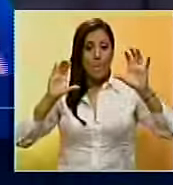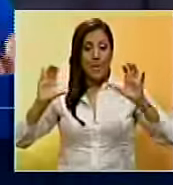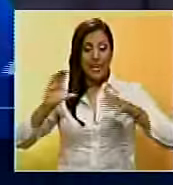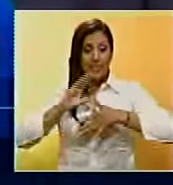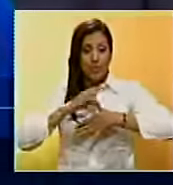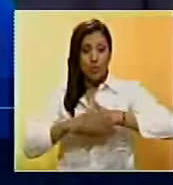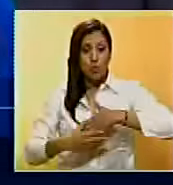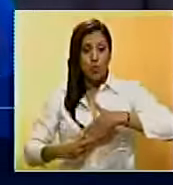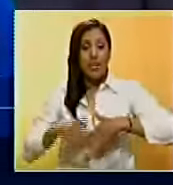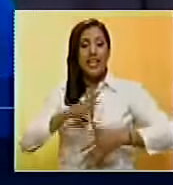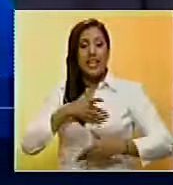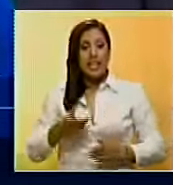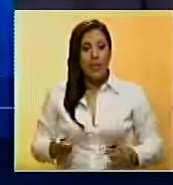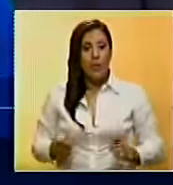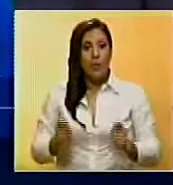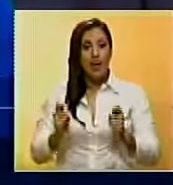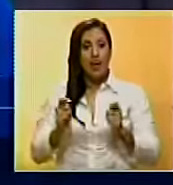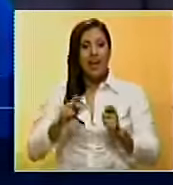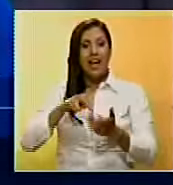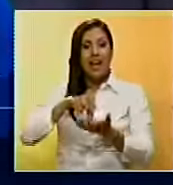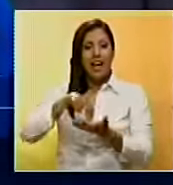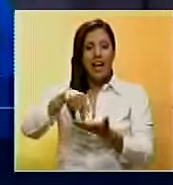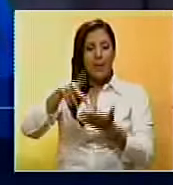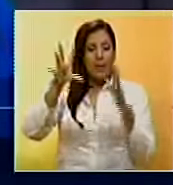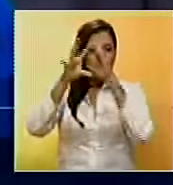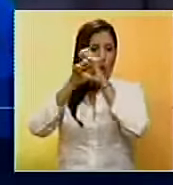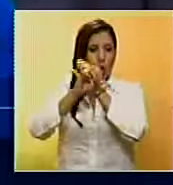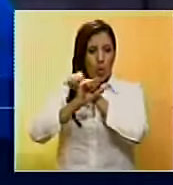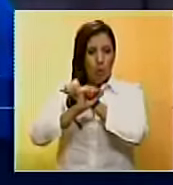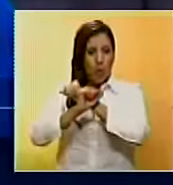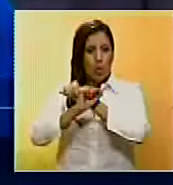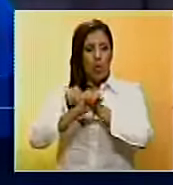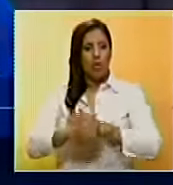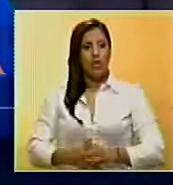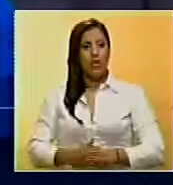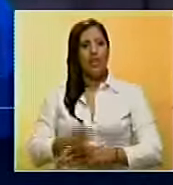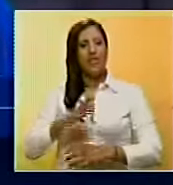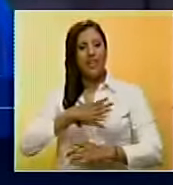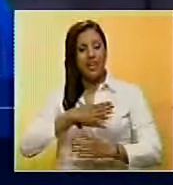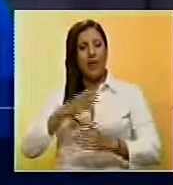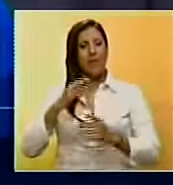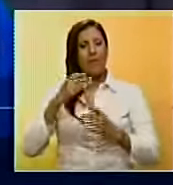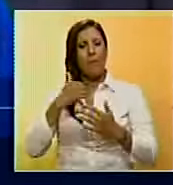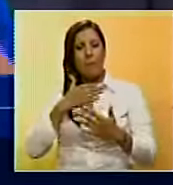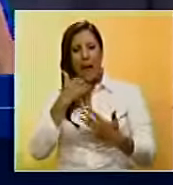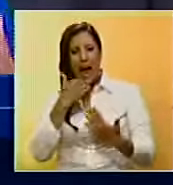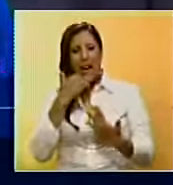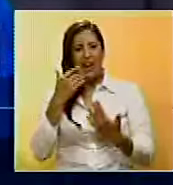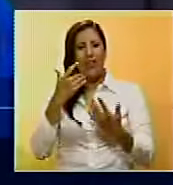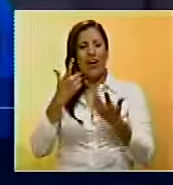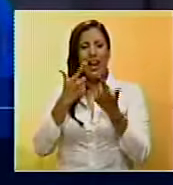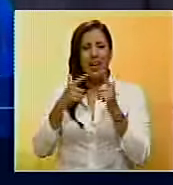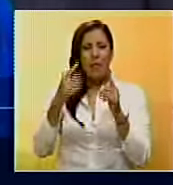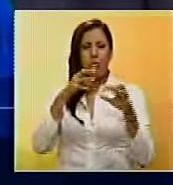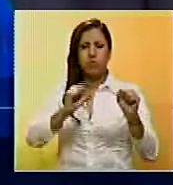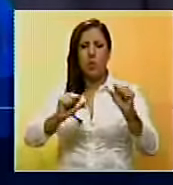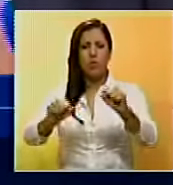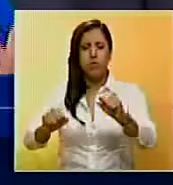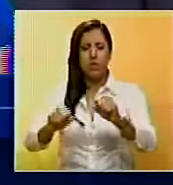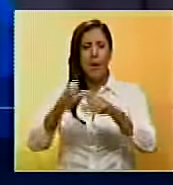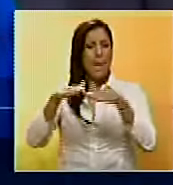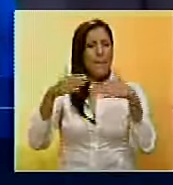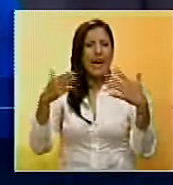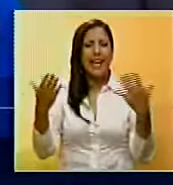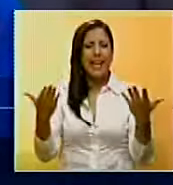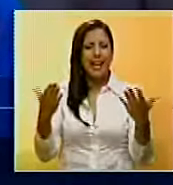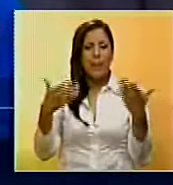que pretenden retomar el camino oscuro y sombrío del neocolonialismo, del neoliberalismo. ¿Para